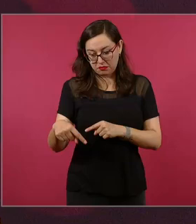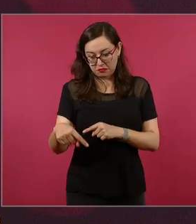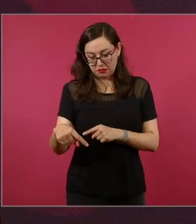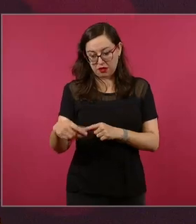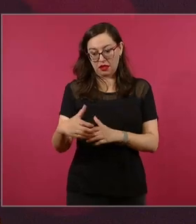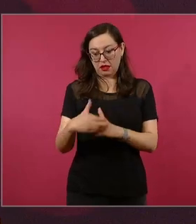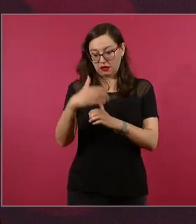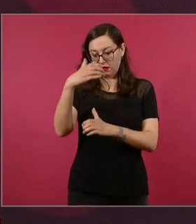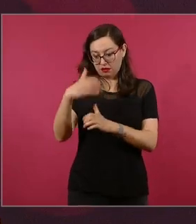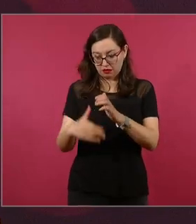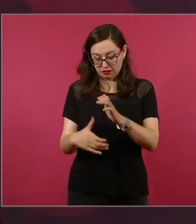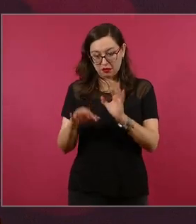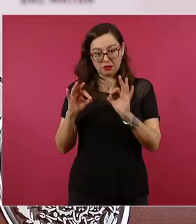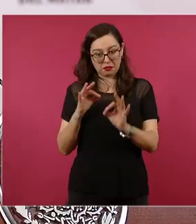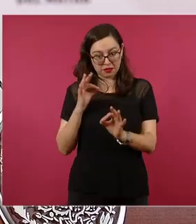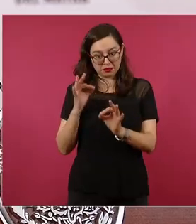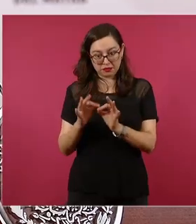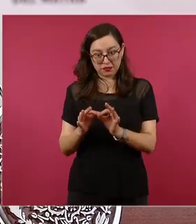y convoca